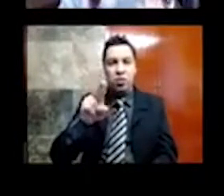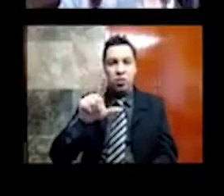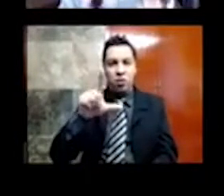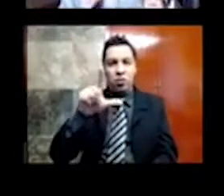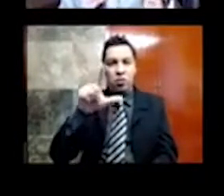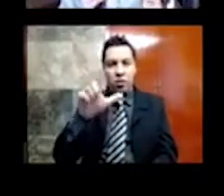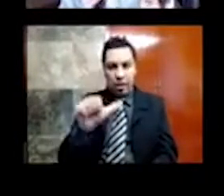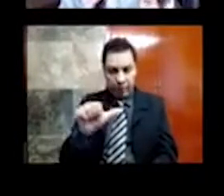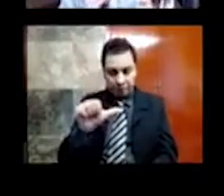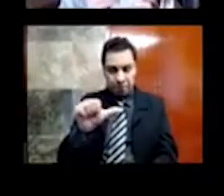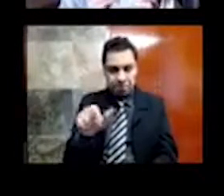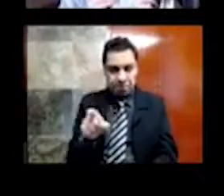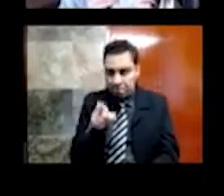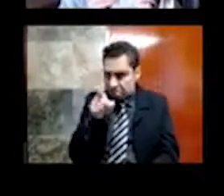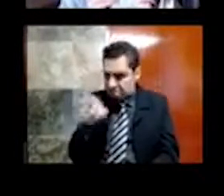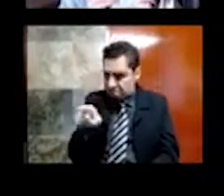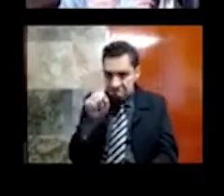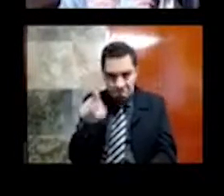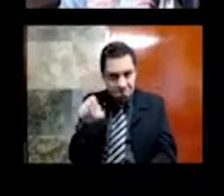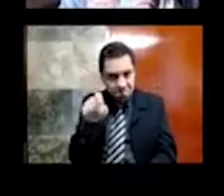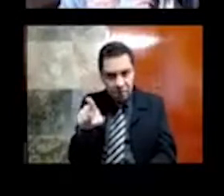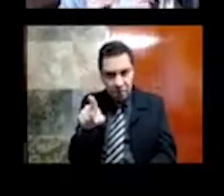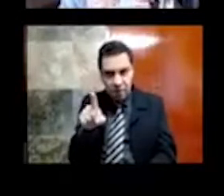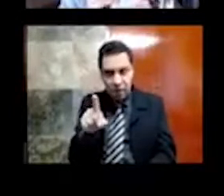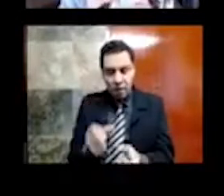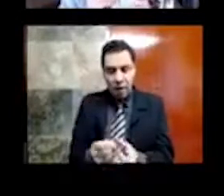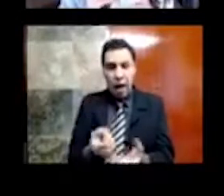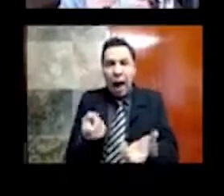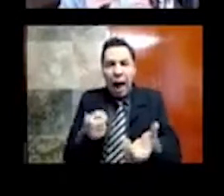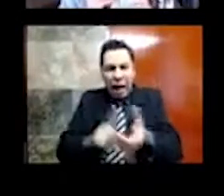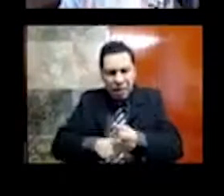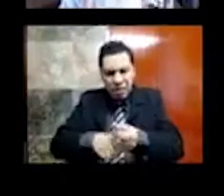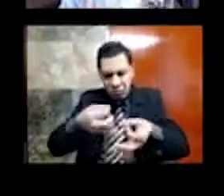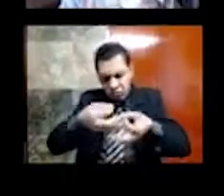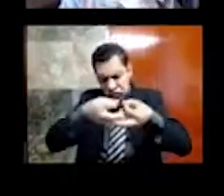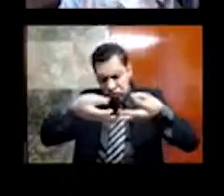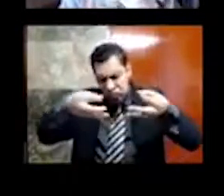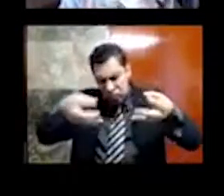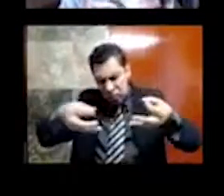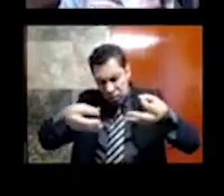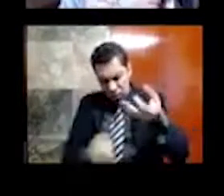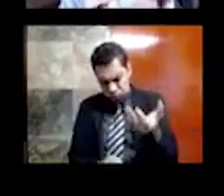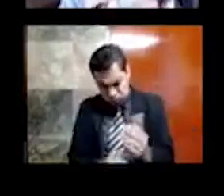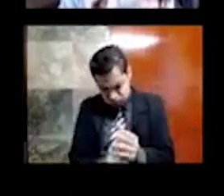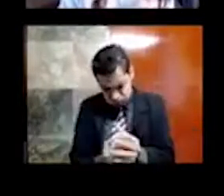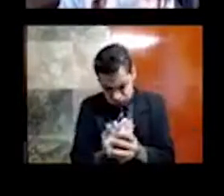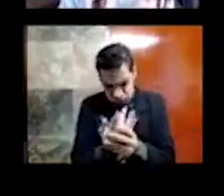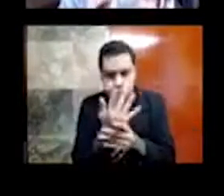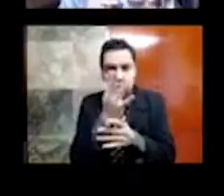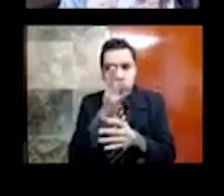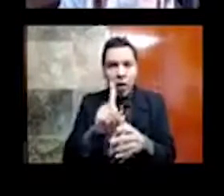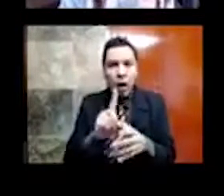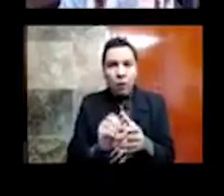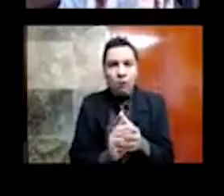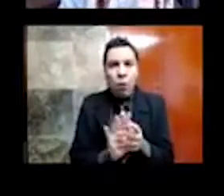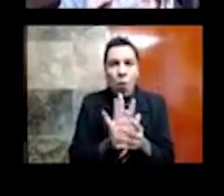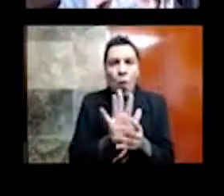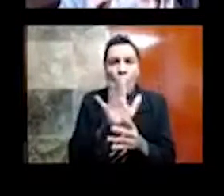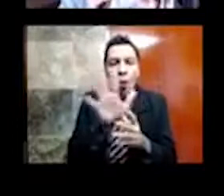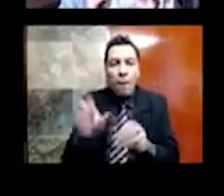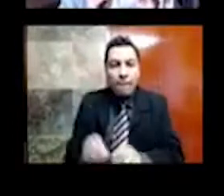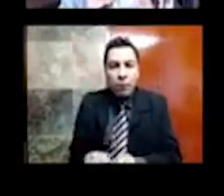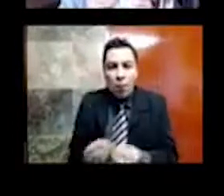tiene que ver con el agua que brota de la tierra, con el agua que hay debajo de la tierra. Cholula